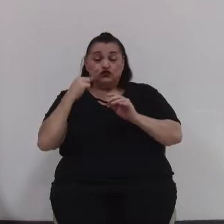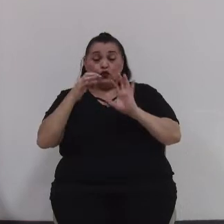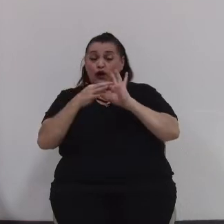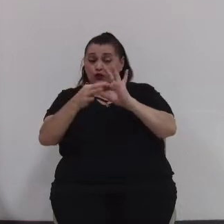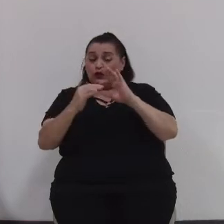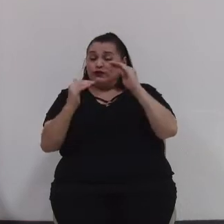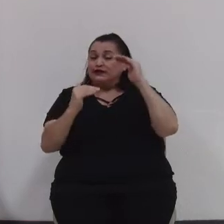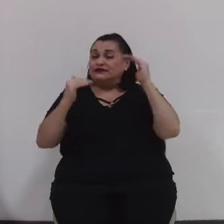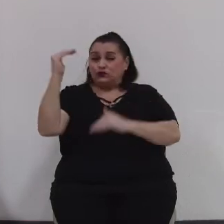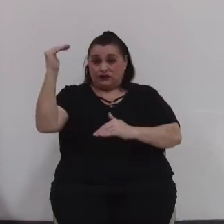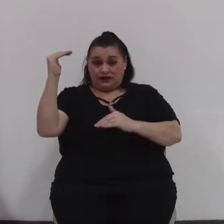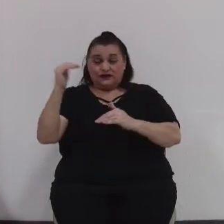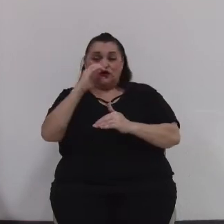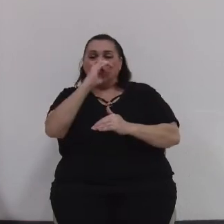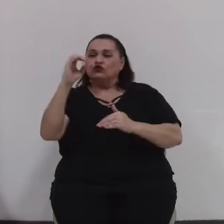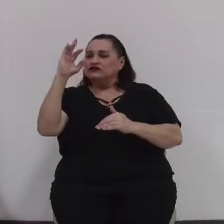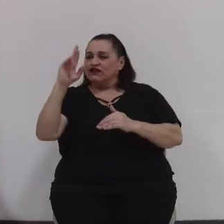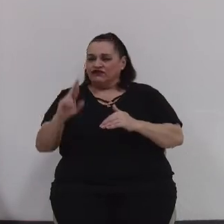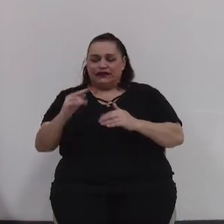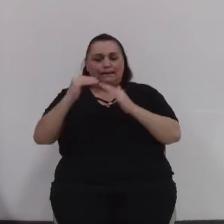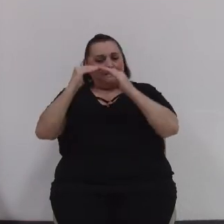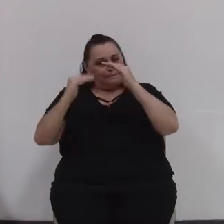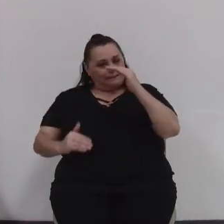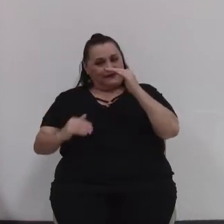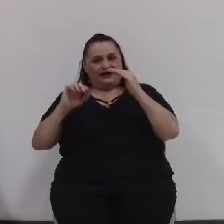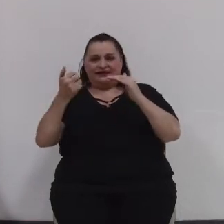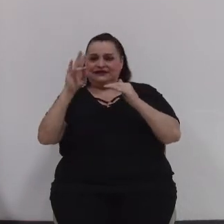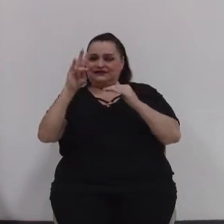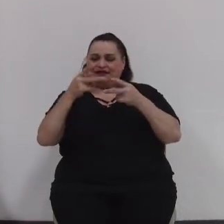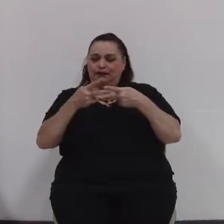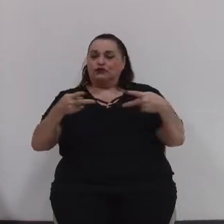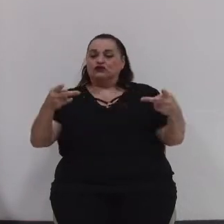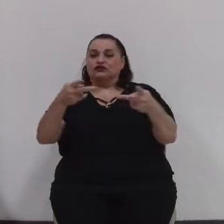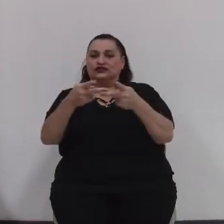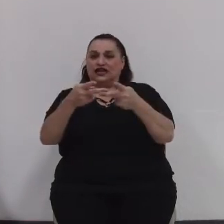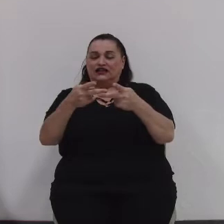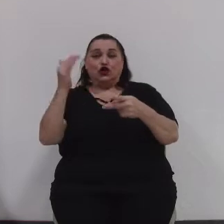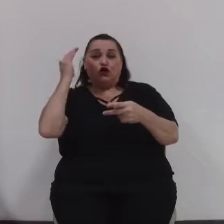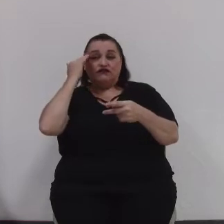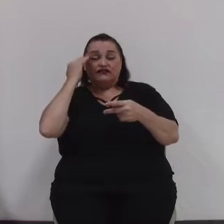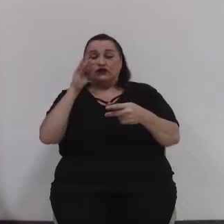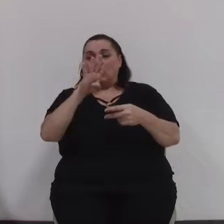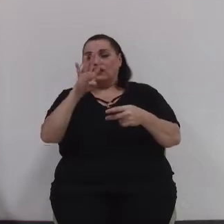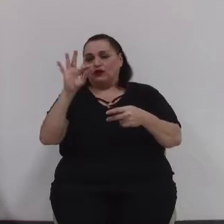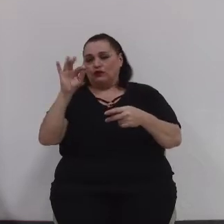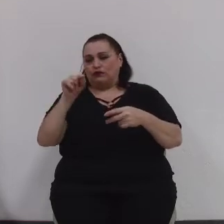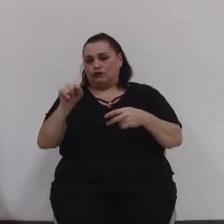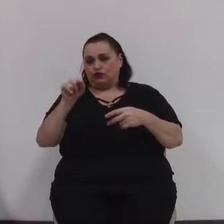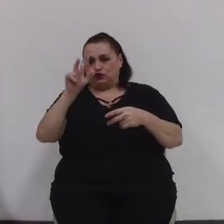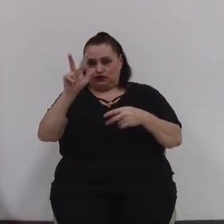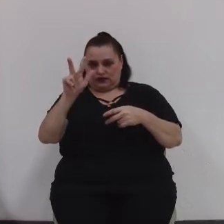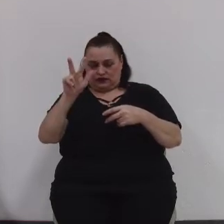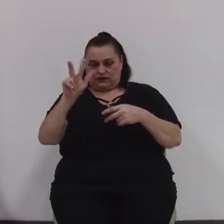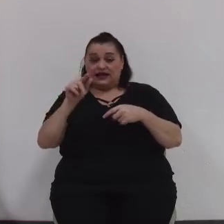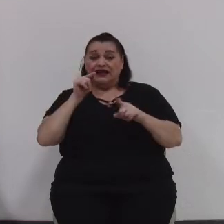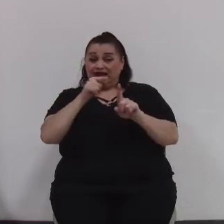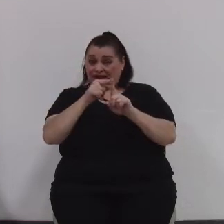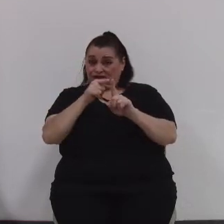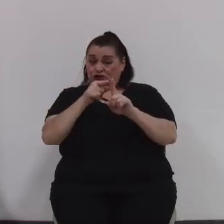desigualdad, Costa Rica baja 17 posiciones con un coeficiente de Gini de 49.3.